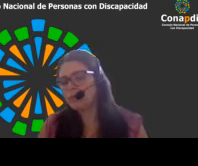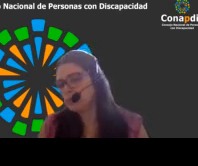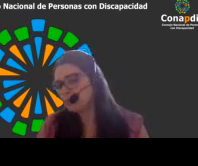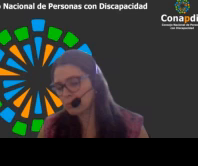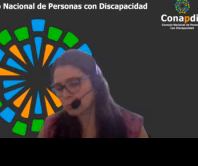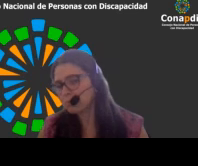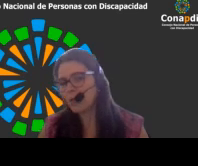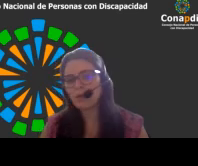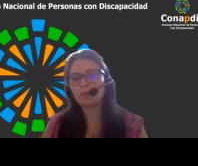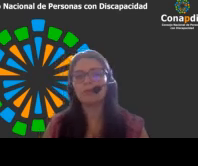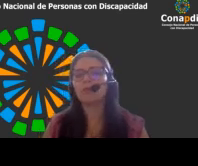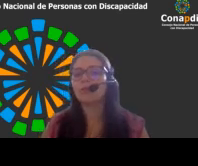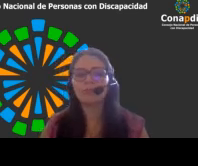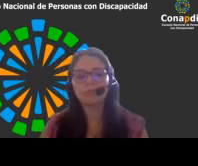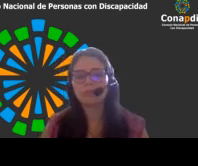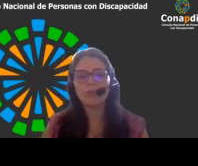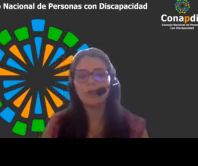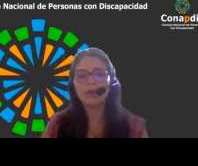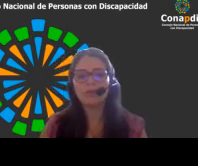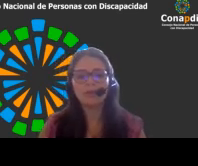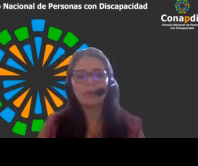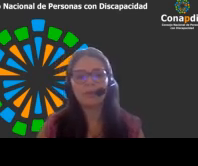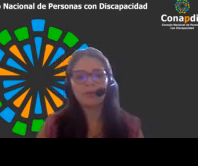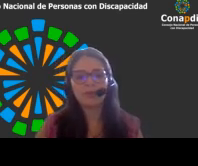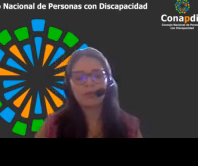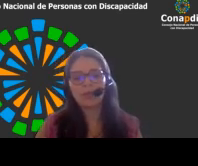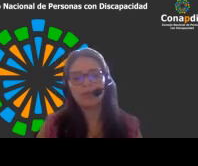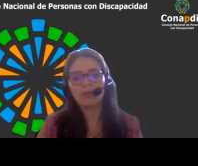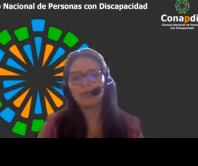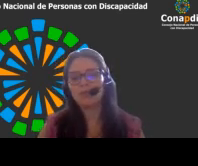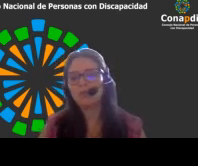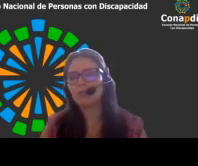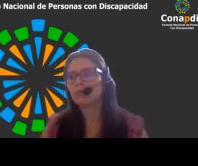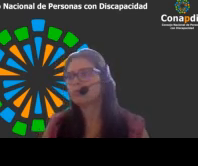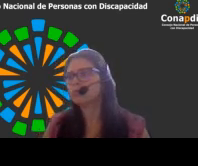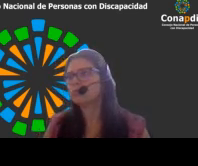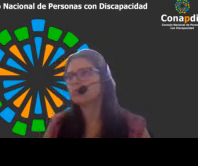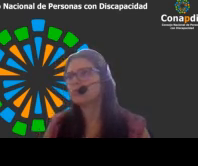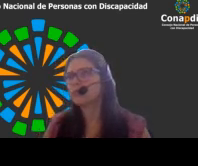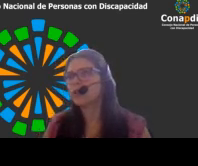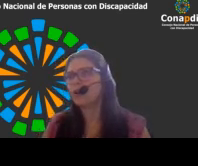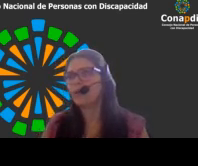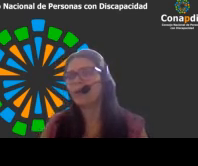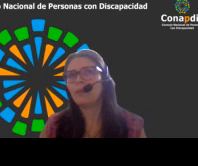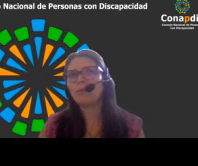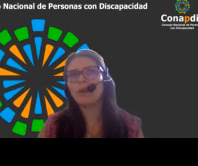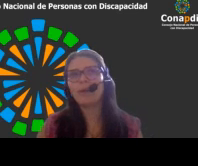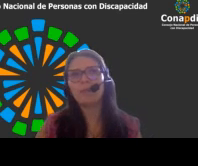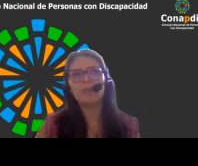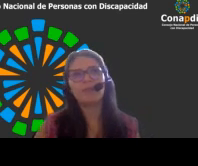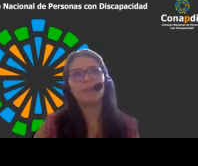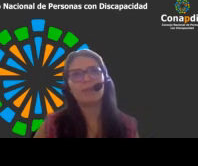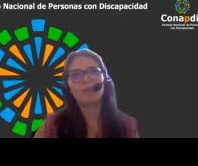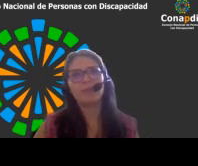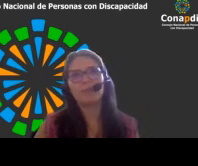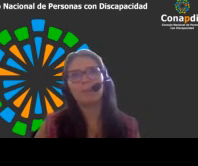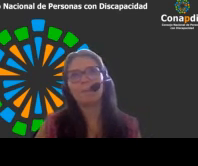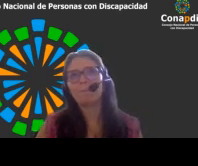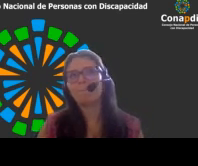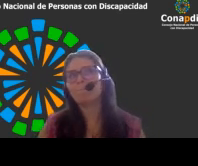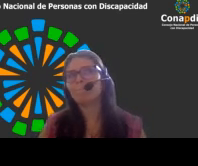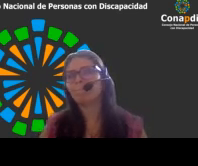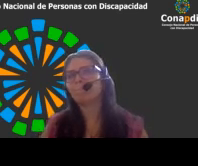servicios verdad no no soy una persona sorda y yo no A ver dame un ejemplo de